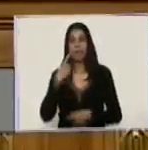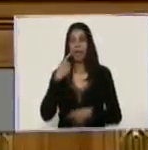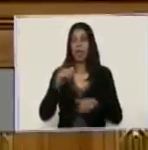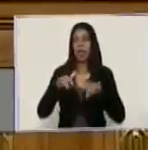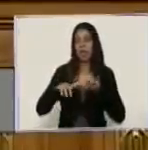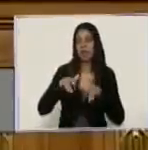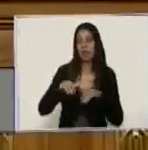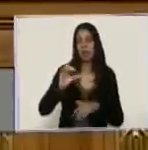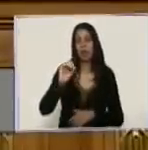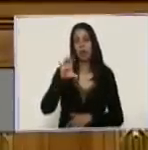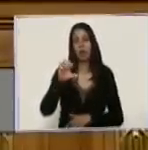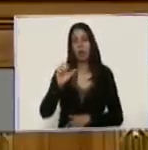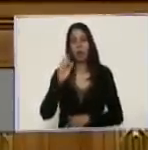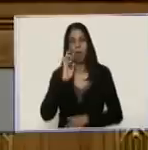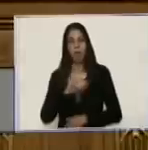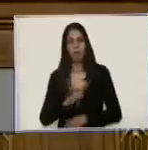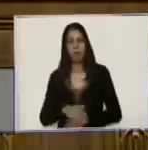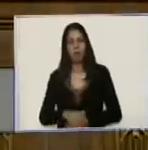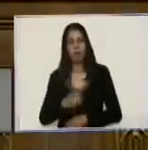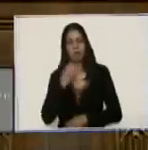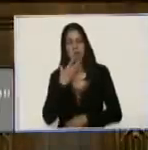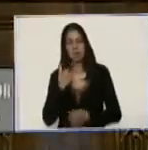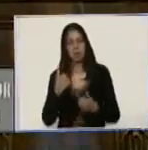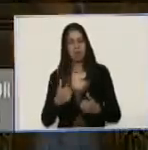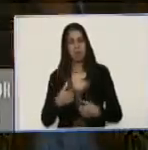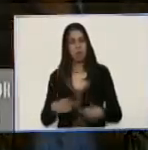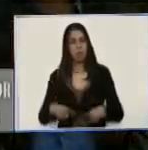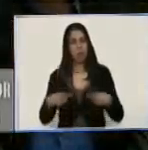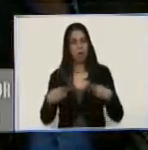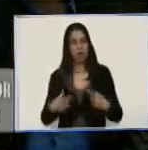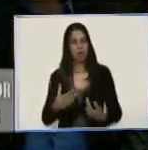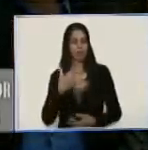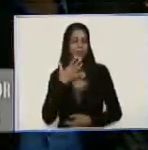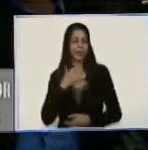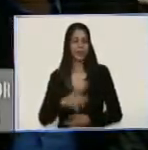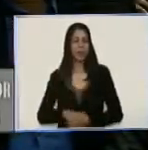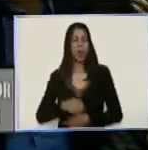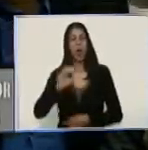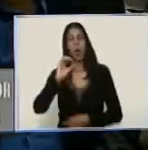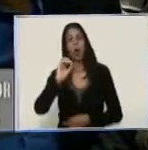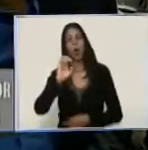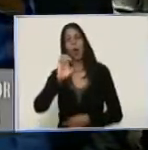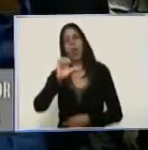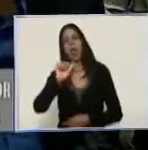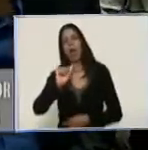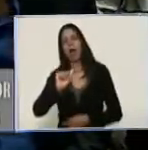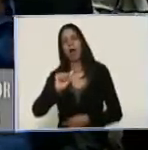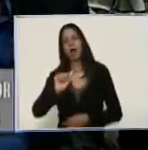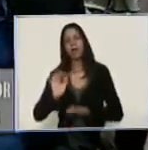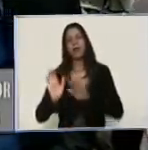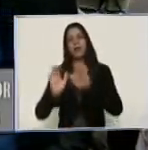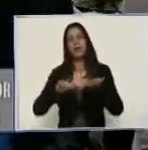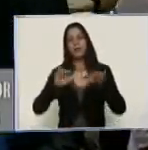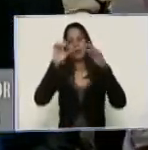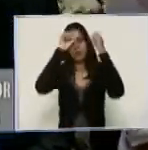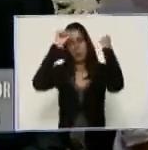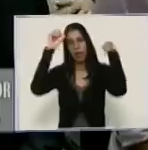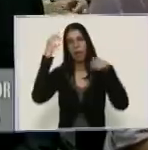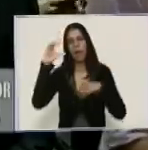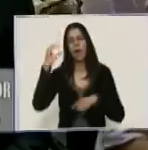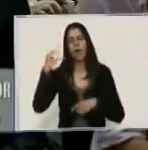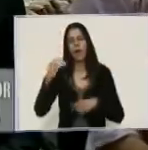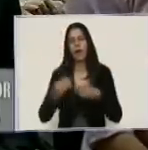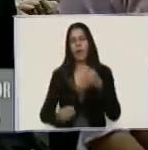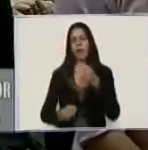vio muy, muy humanista que la OEA apoyara al canciller de Colombia para crear un